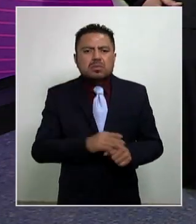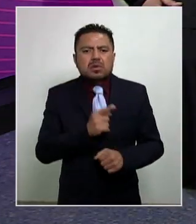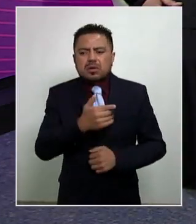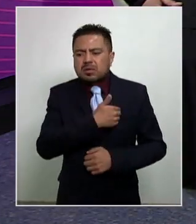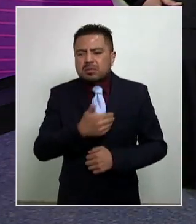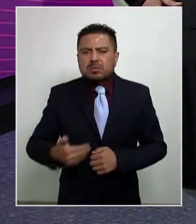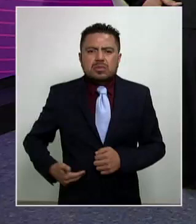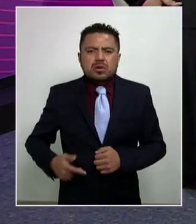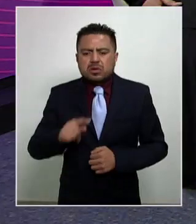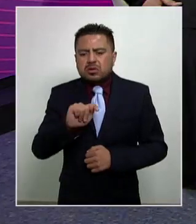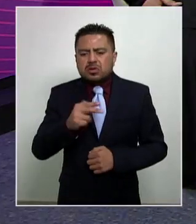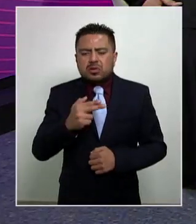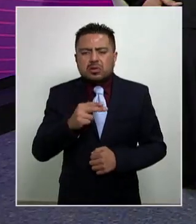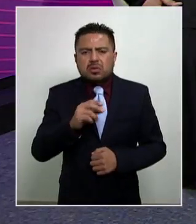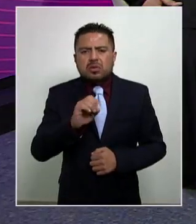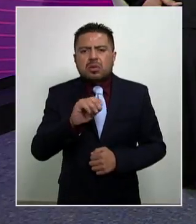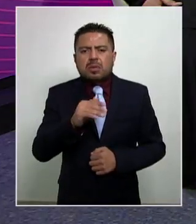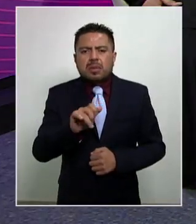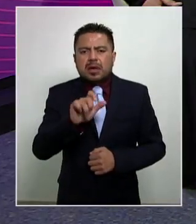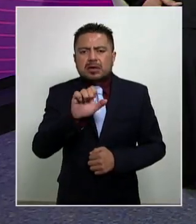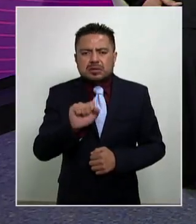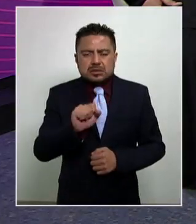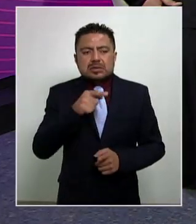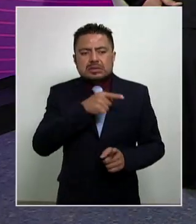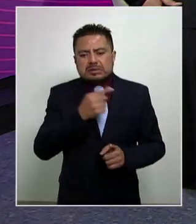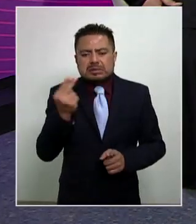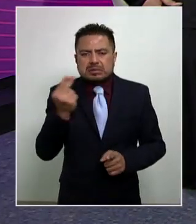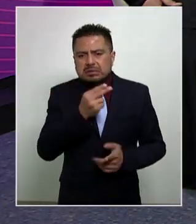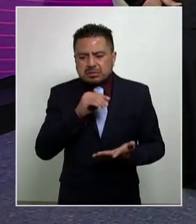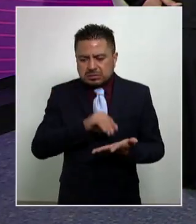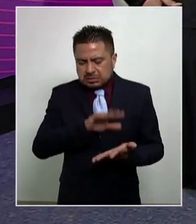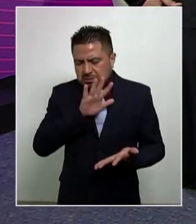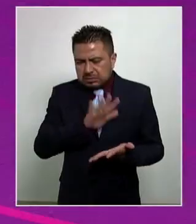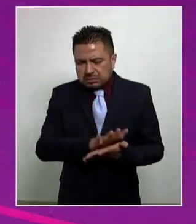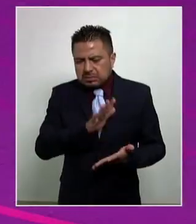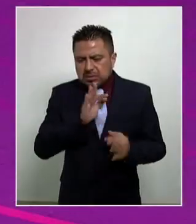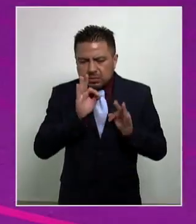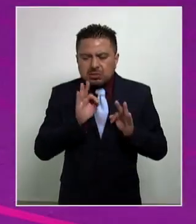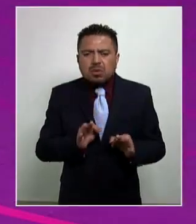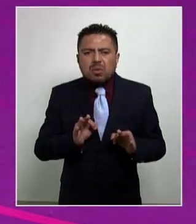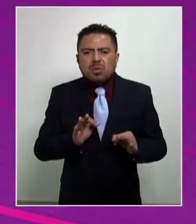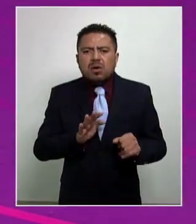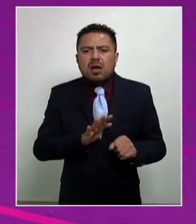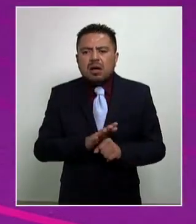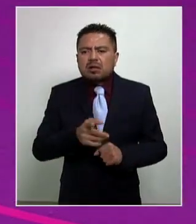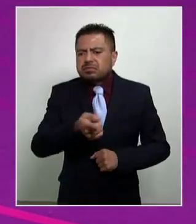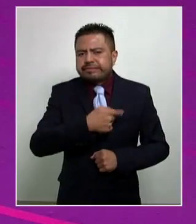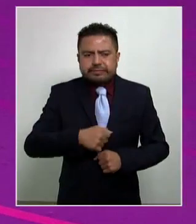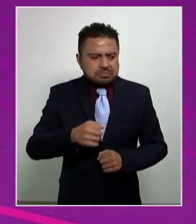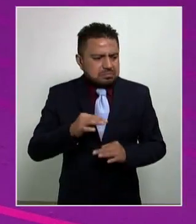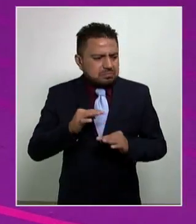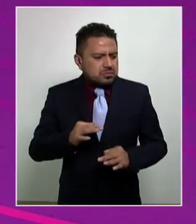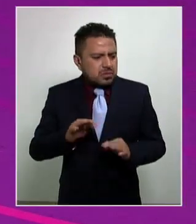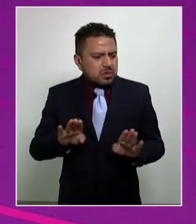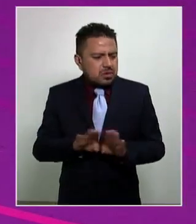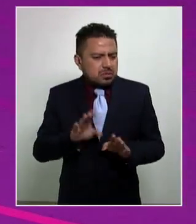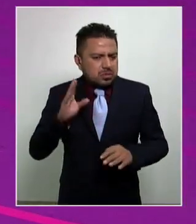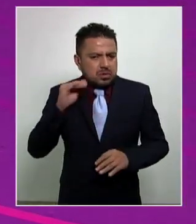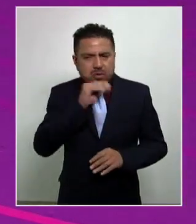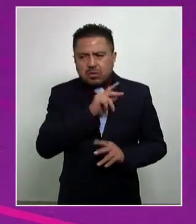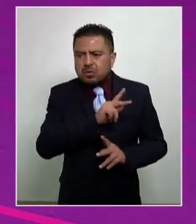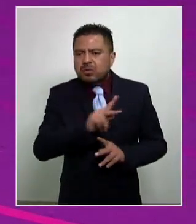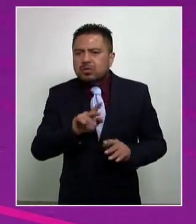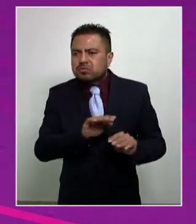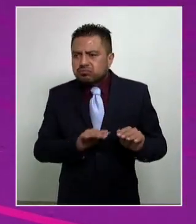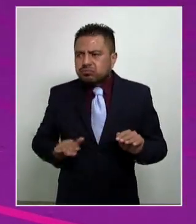Thomas Sankara, porque necesitaba él afirmar el hecho de que tenemos dignidad como negros,